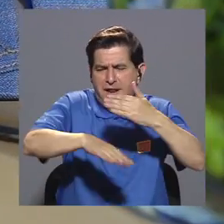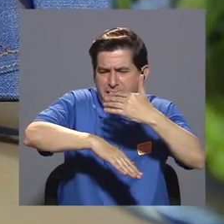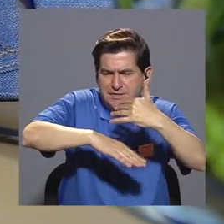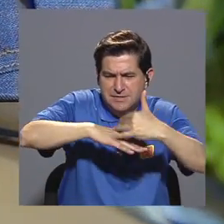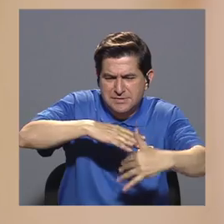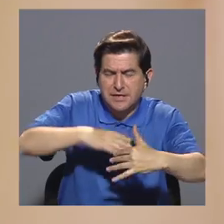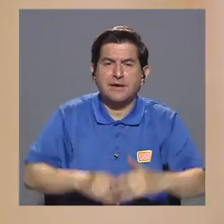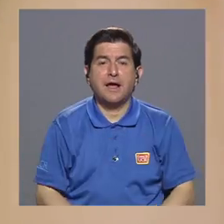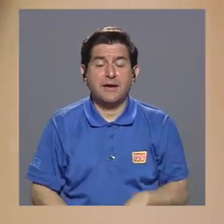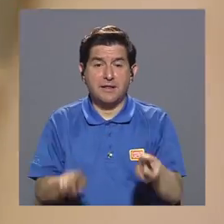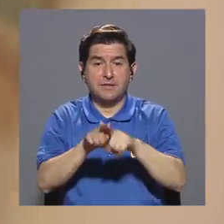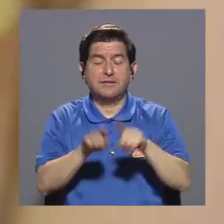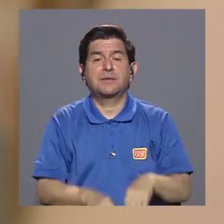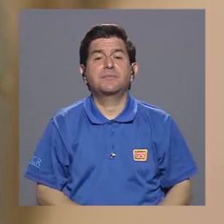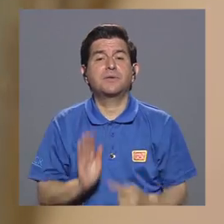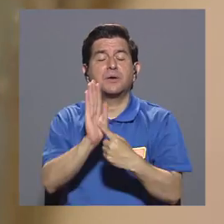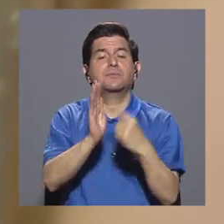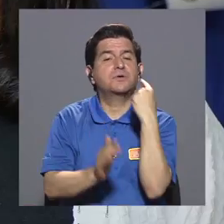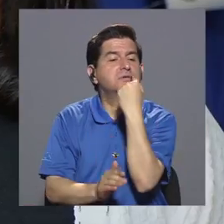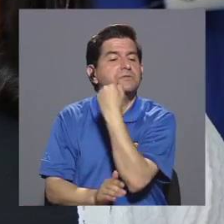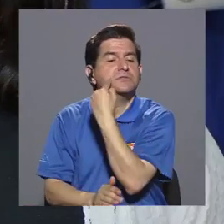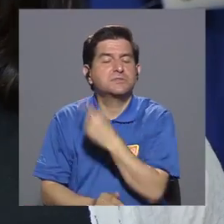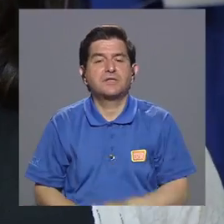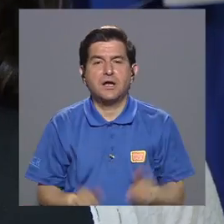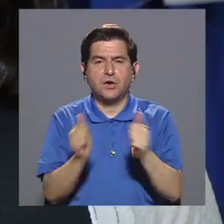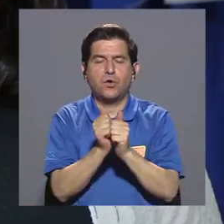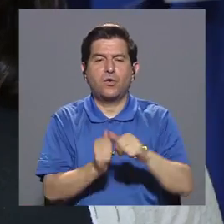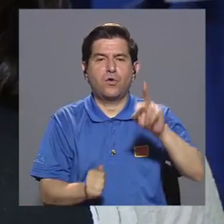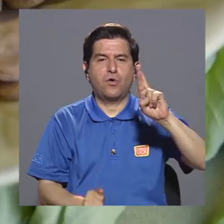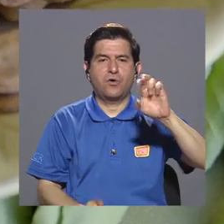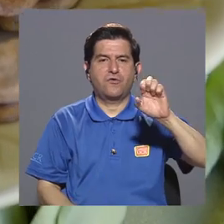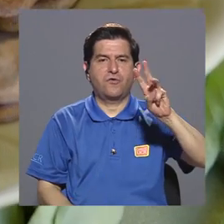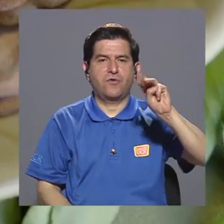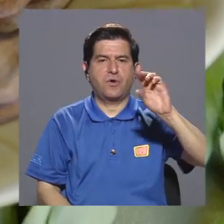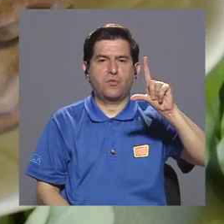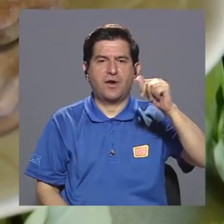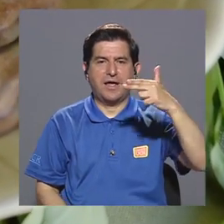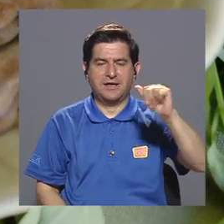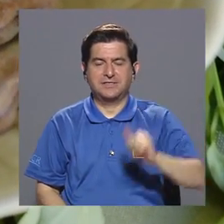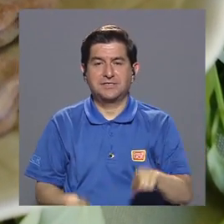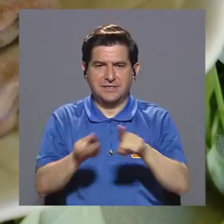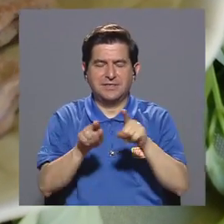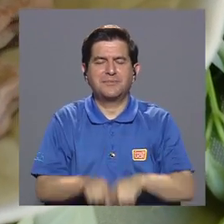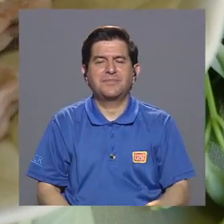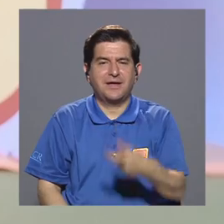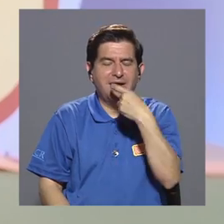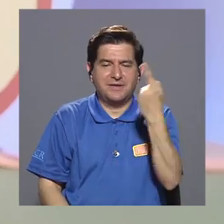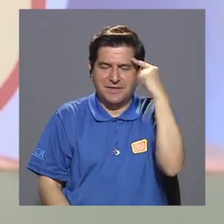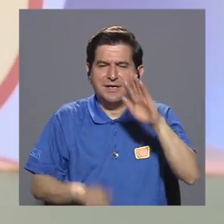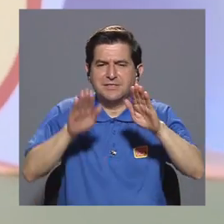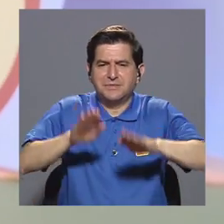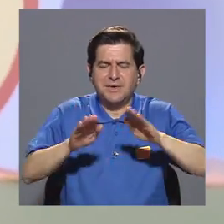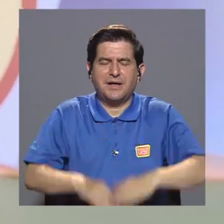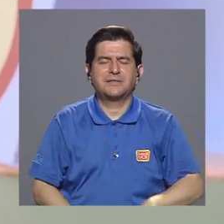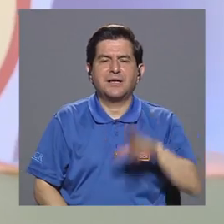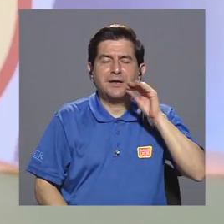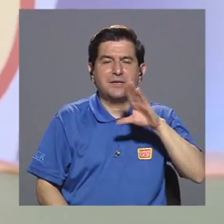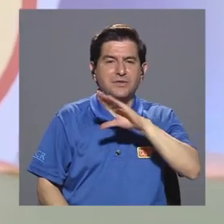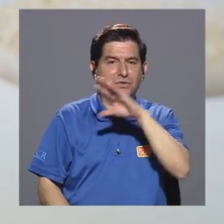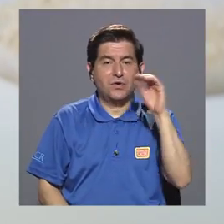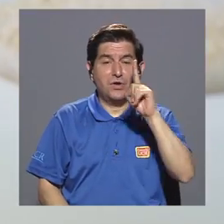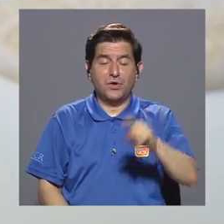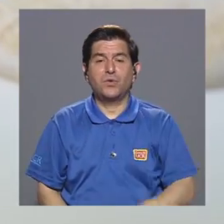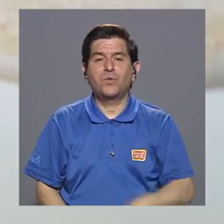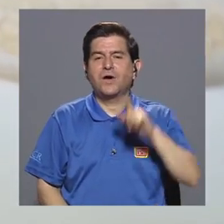cicatrizantes, productos para revelar la placa bacteriana a base de remolacha, croquetas para tranquilizar a perros y hasta una goma de